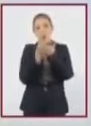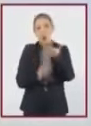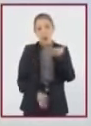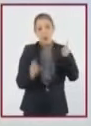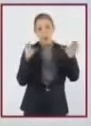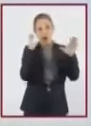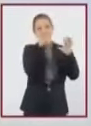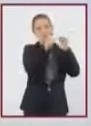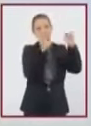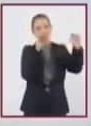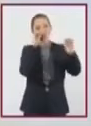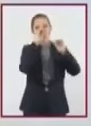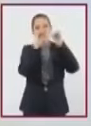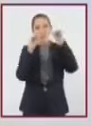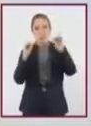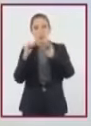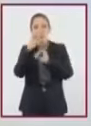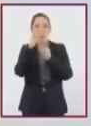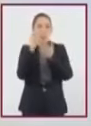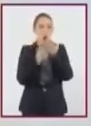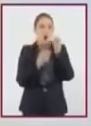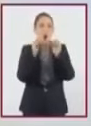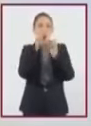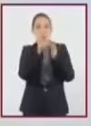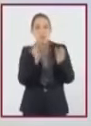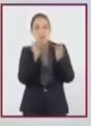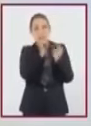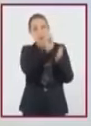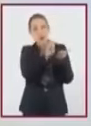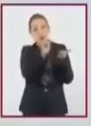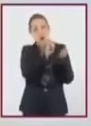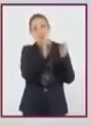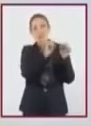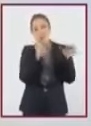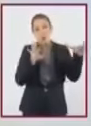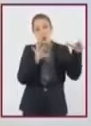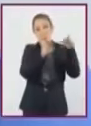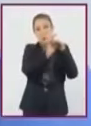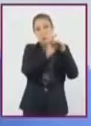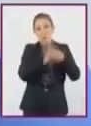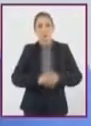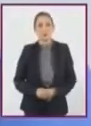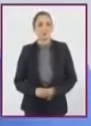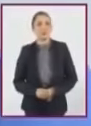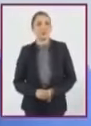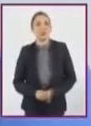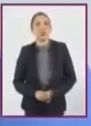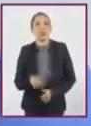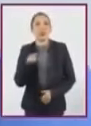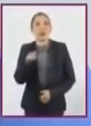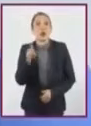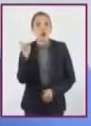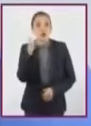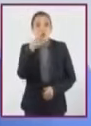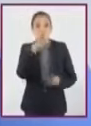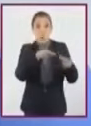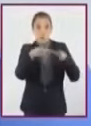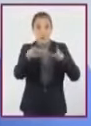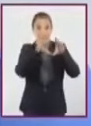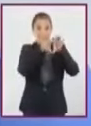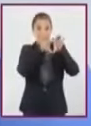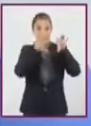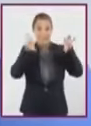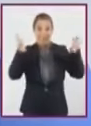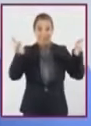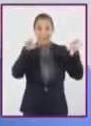del tiempo con imágenes, dibujos o textos referentes a ellos. Es importante que al elaborar su línea